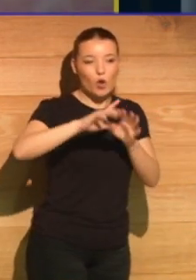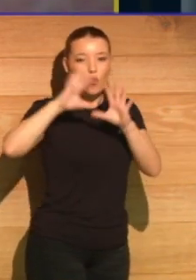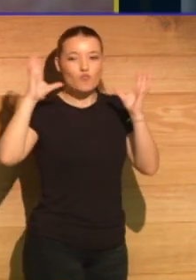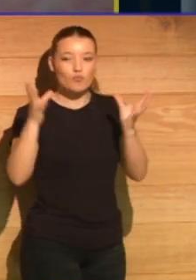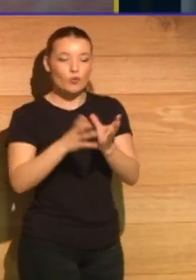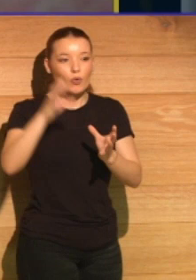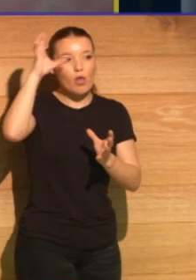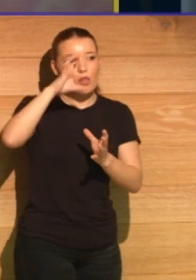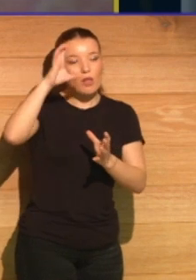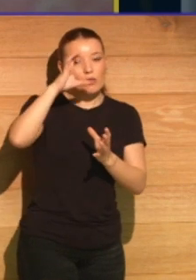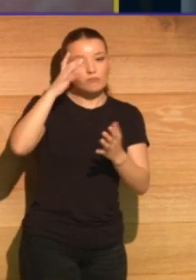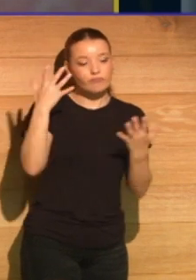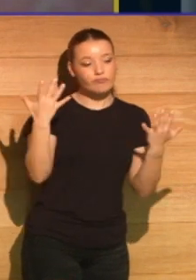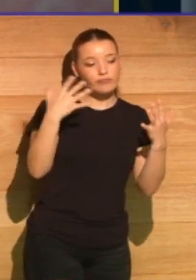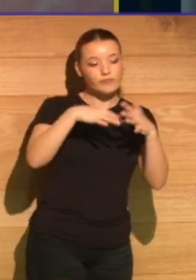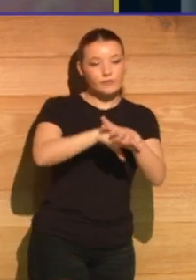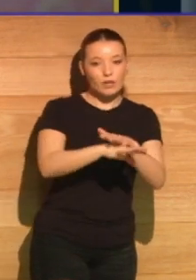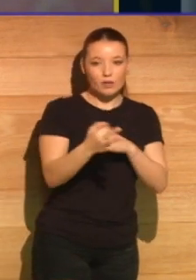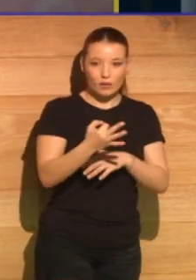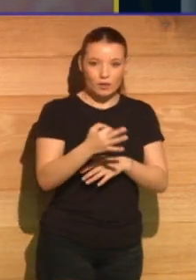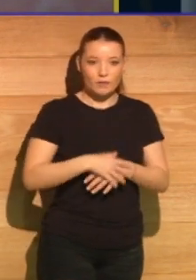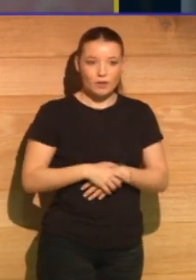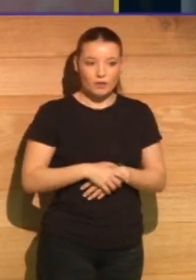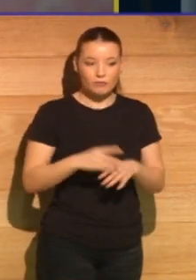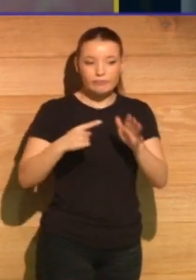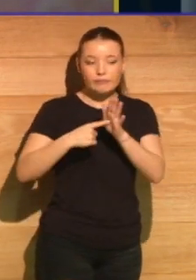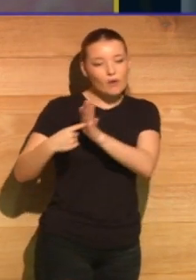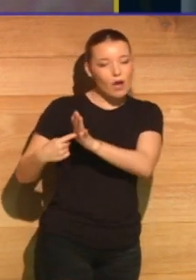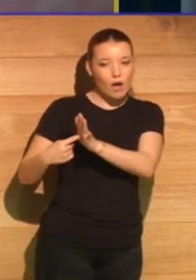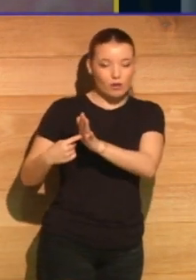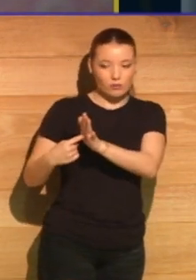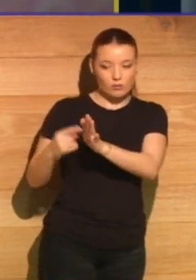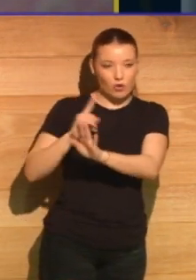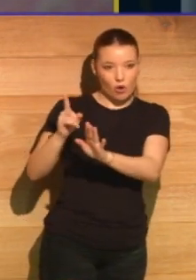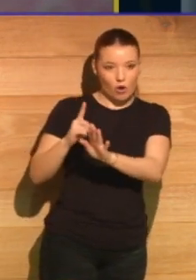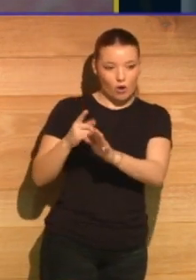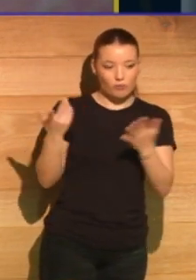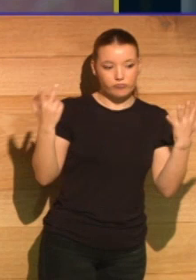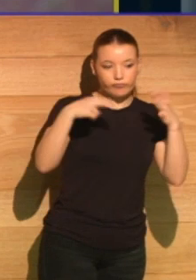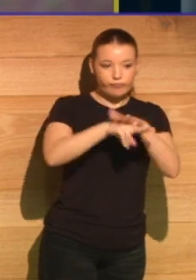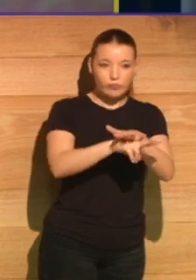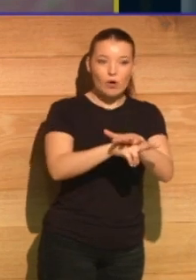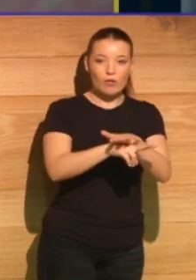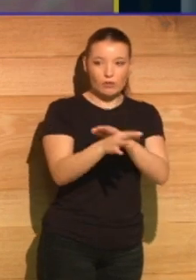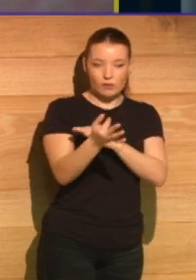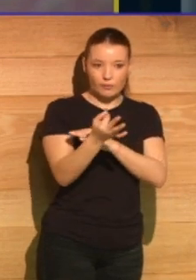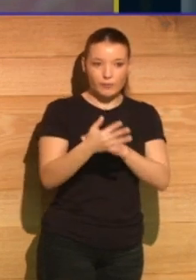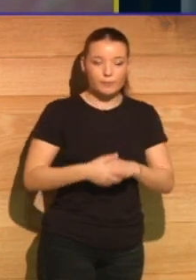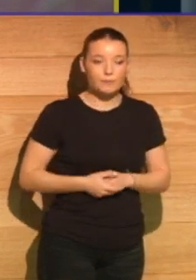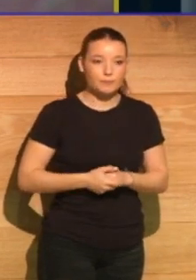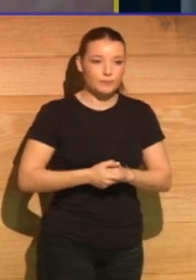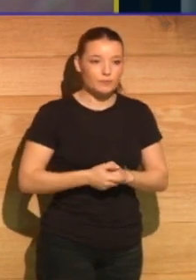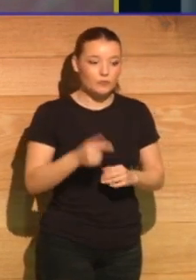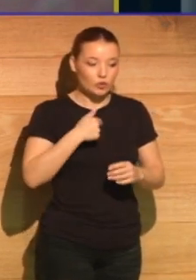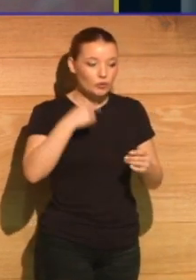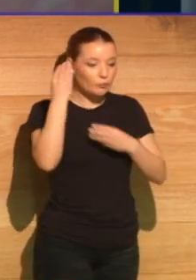lo es, que no haya desprecio ni desconocimiento el uno del otro. Porque yo creo que a veces, y